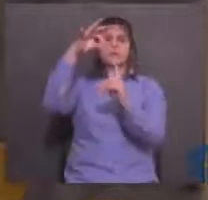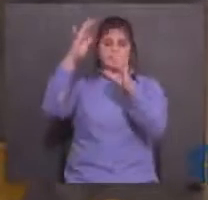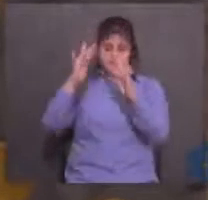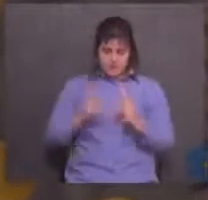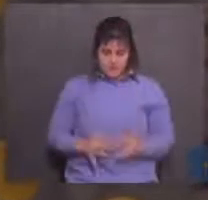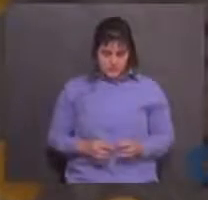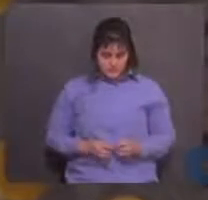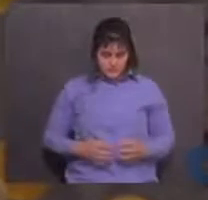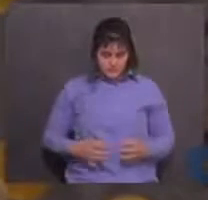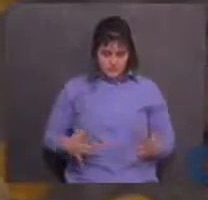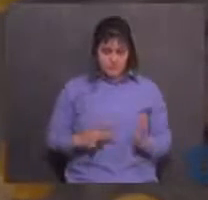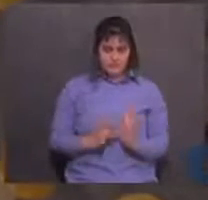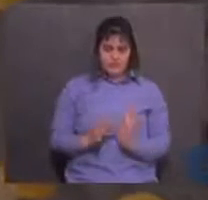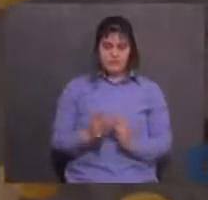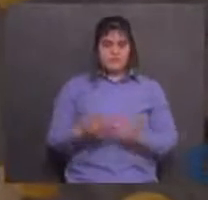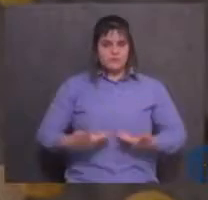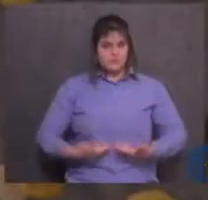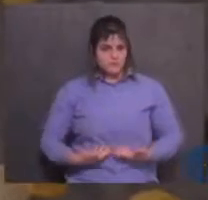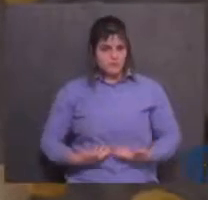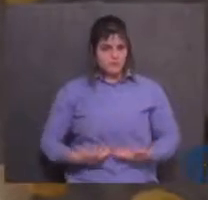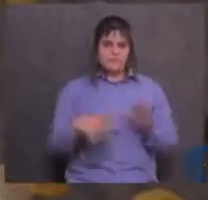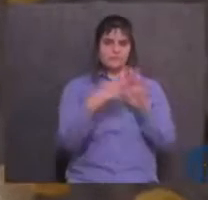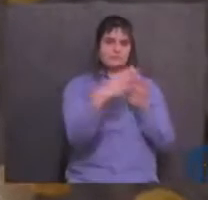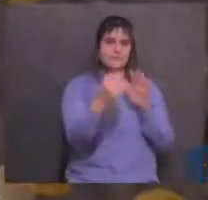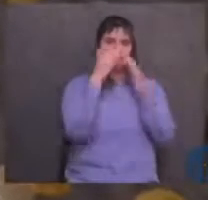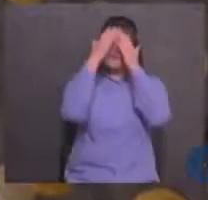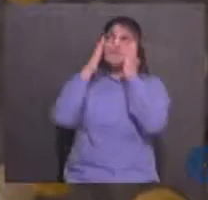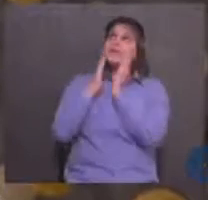Y bendito sea el fruto de tu vientre, Jesús.